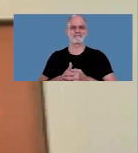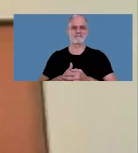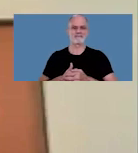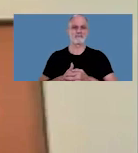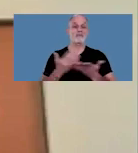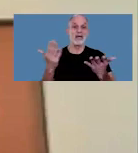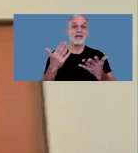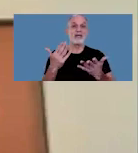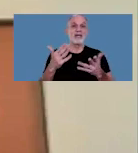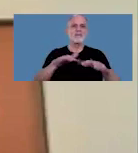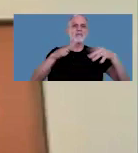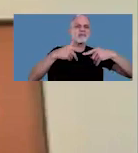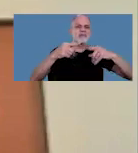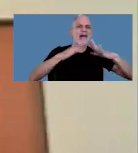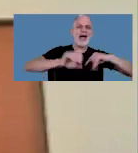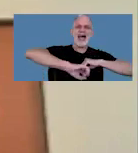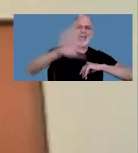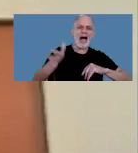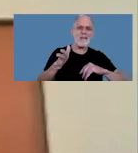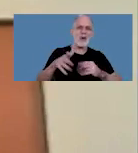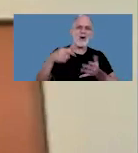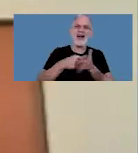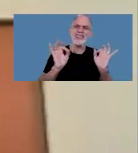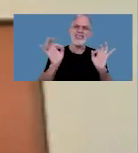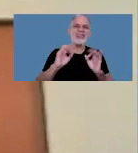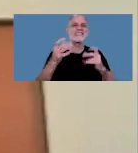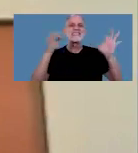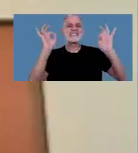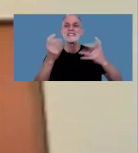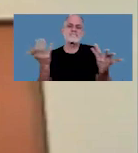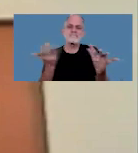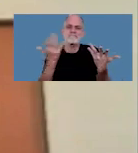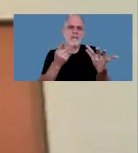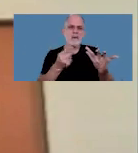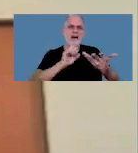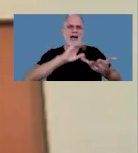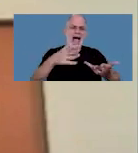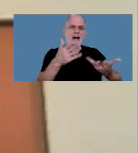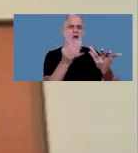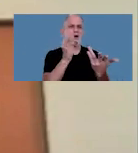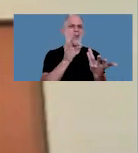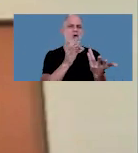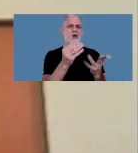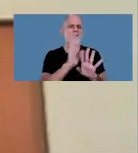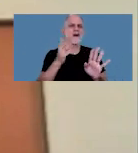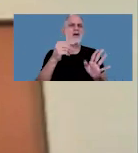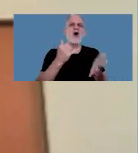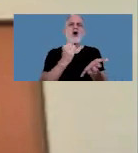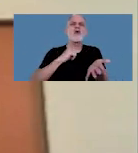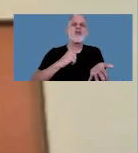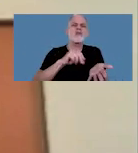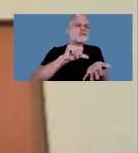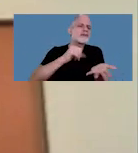¿Los inmuebles rurales estarán exentos más allá de su destino o afectación y de dónde estén ubicados?